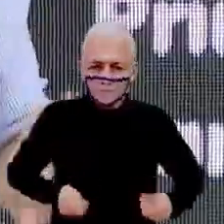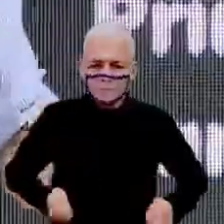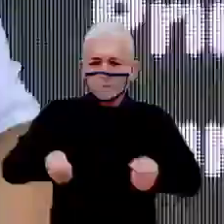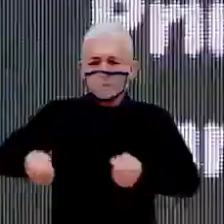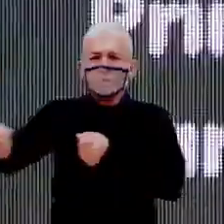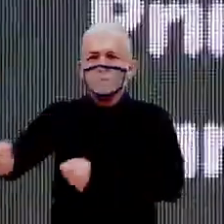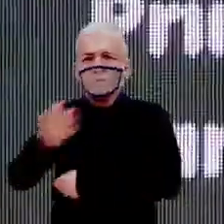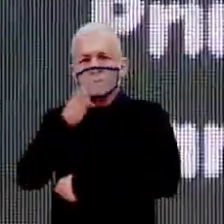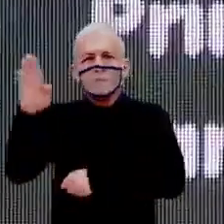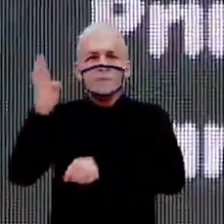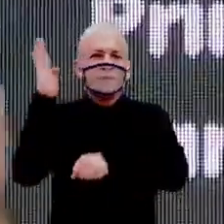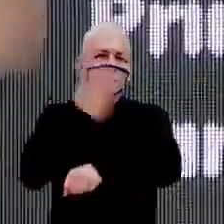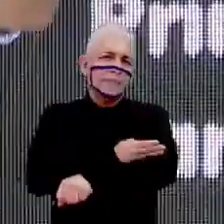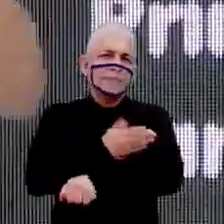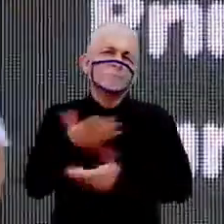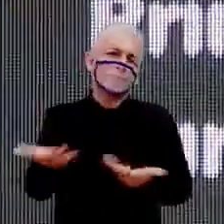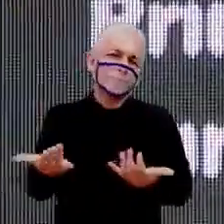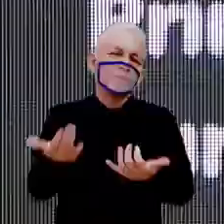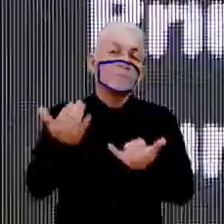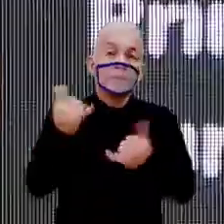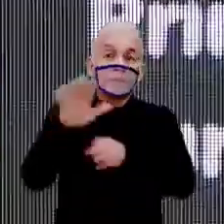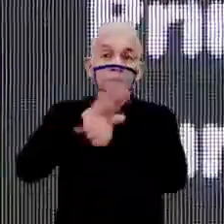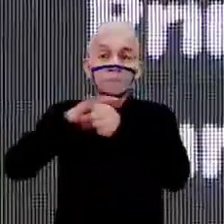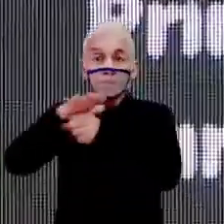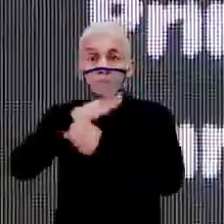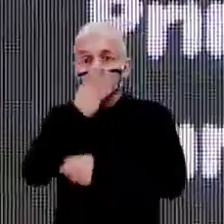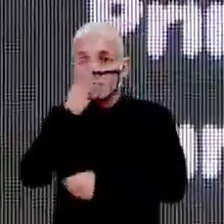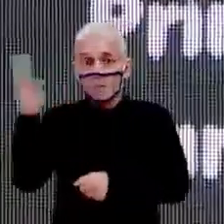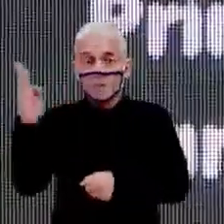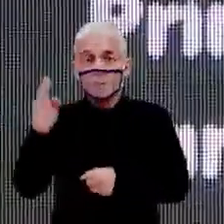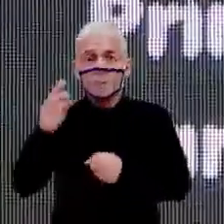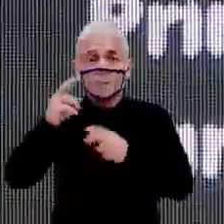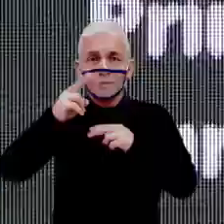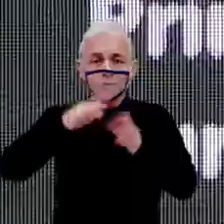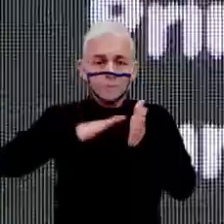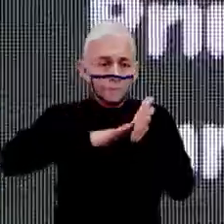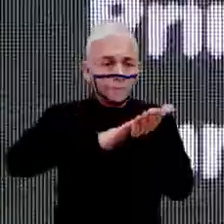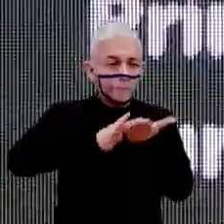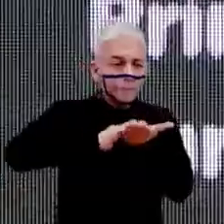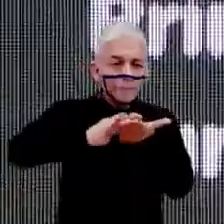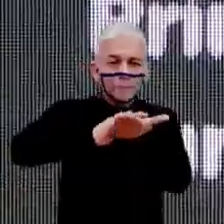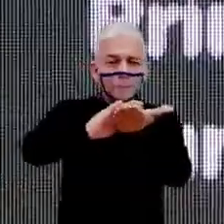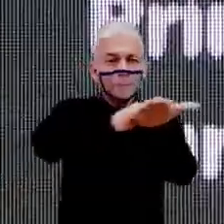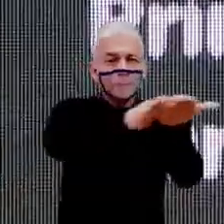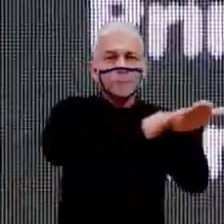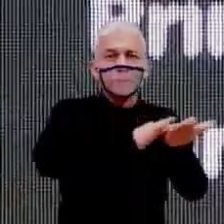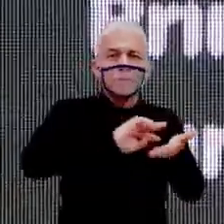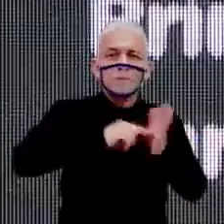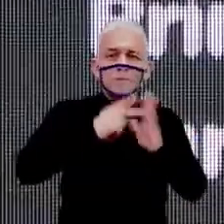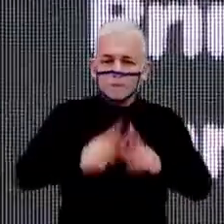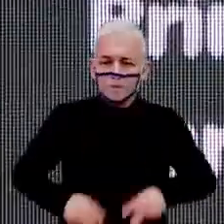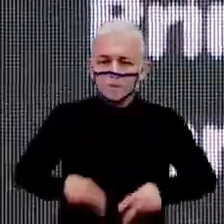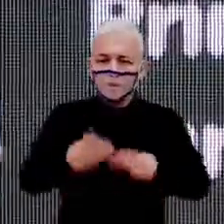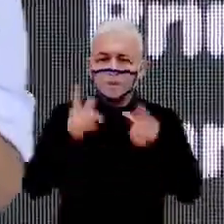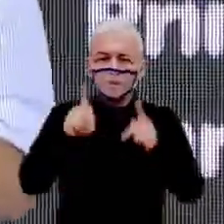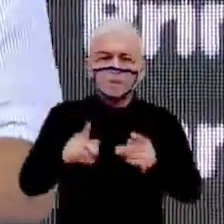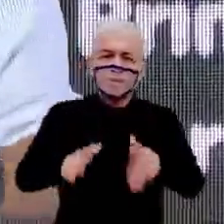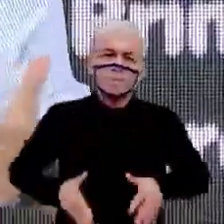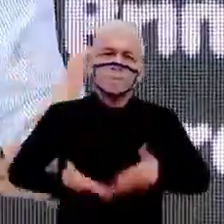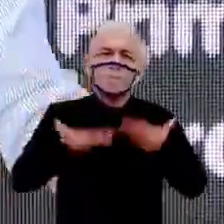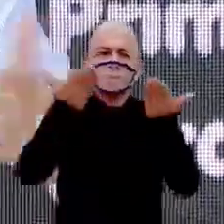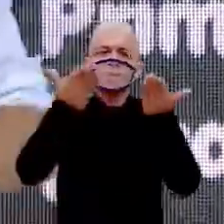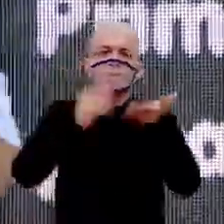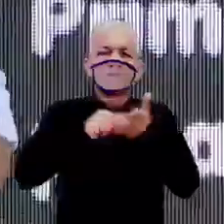era esa Barranquilla. Y esos barrios que hemos pavimentado durante los últimos años han mejorado su calidad de vida, pero también han